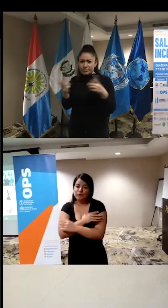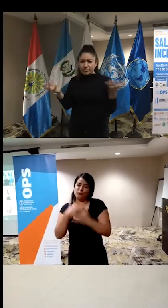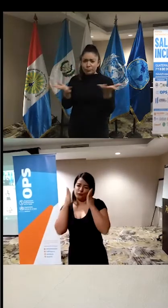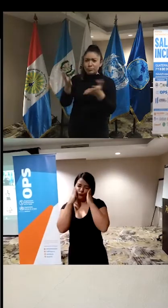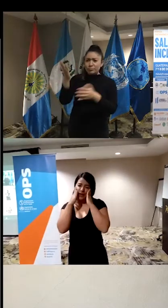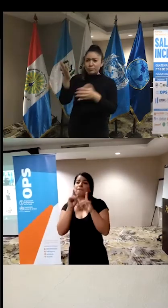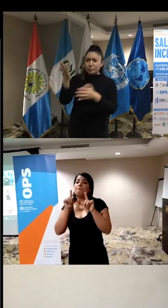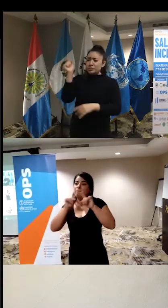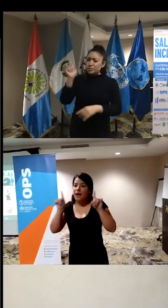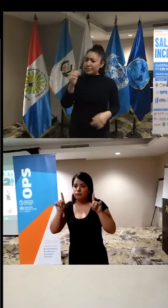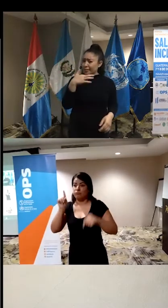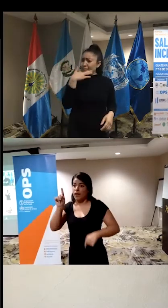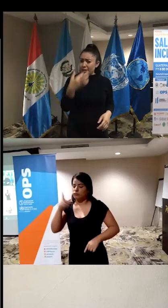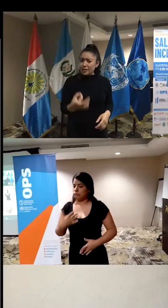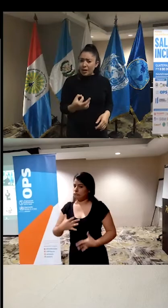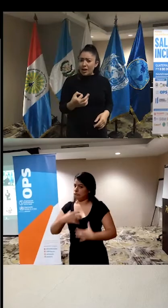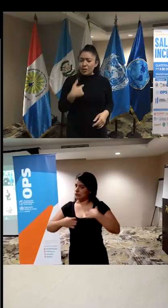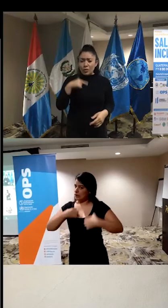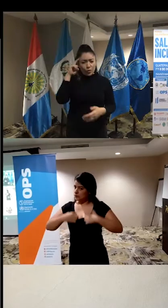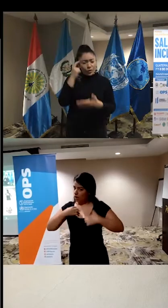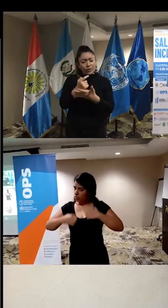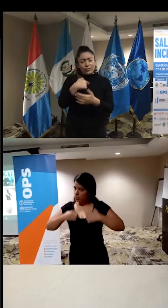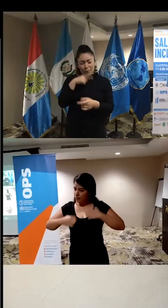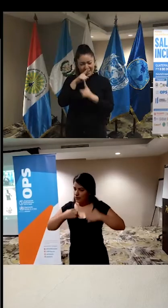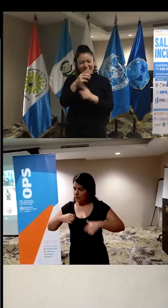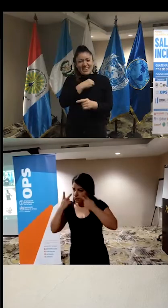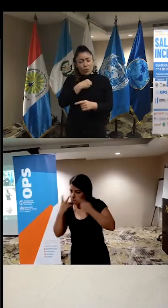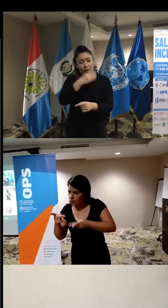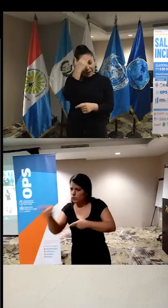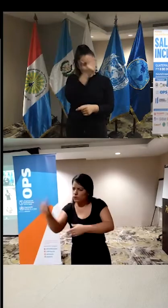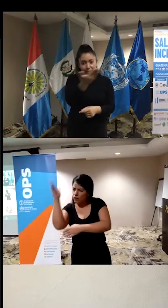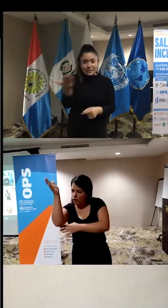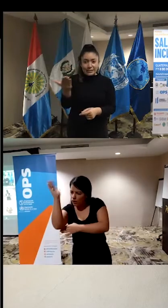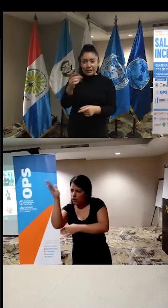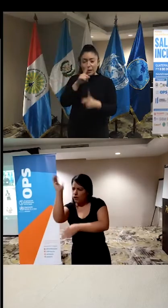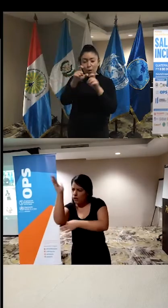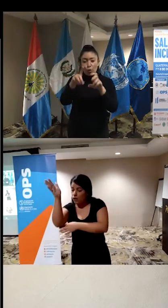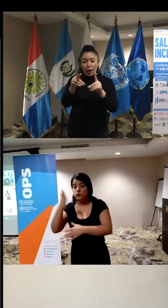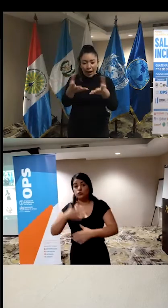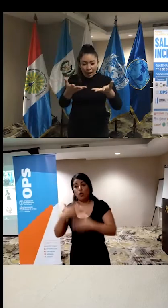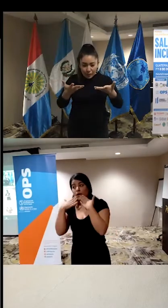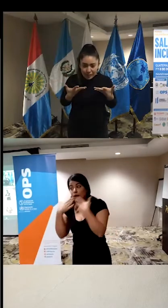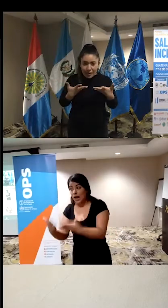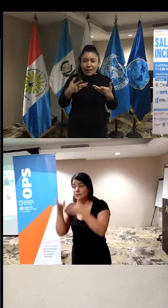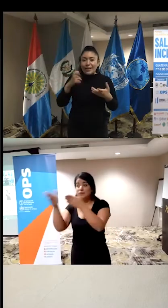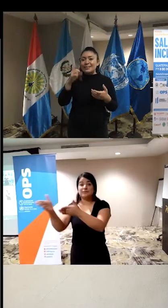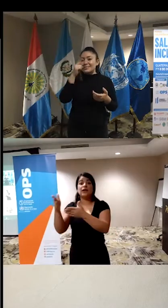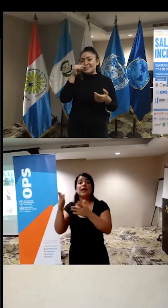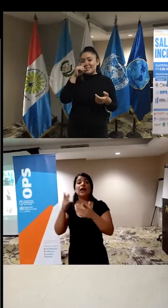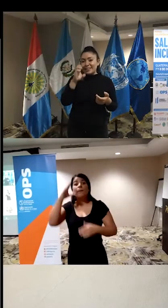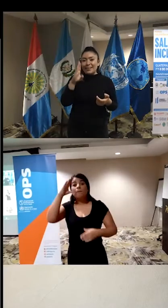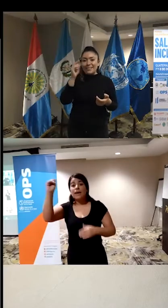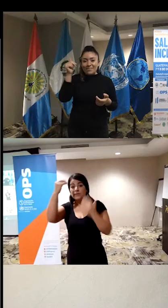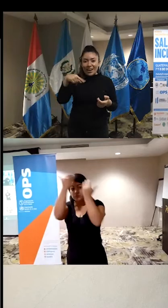De verdad, yo quiero agradecer los datos que nos ha proporcionado Esteban de CONADE y creo